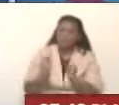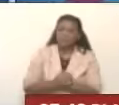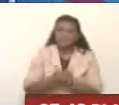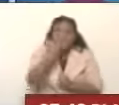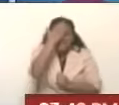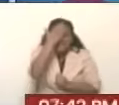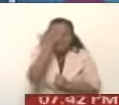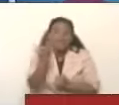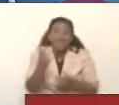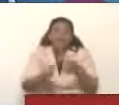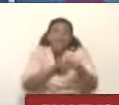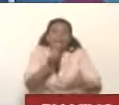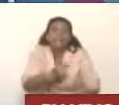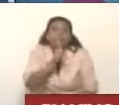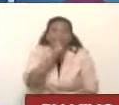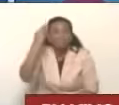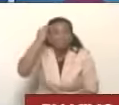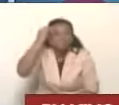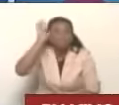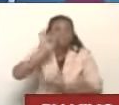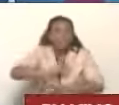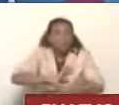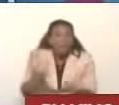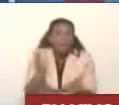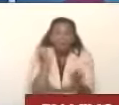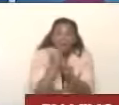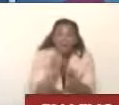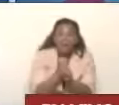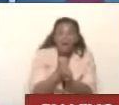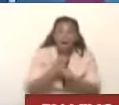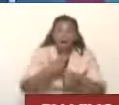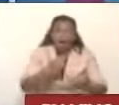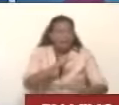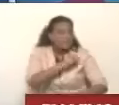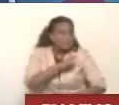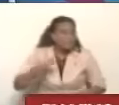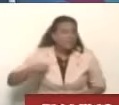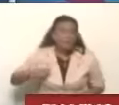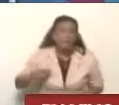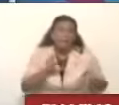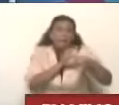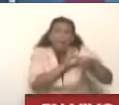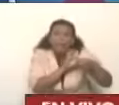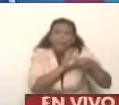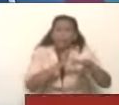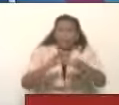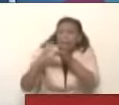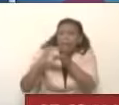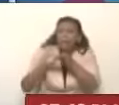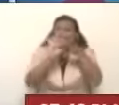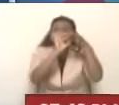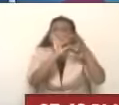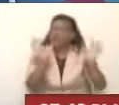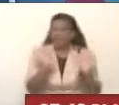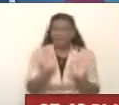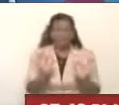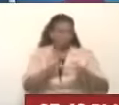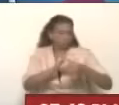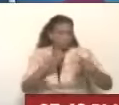Saber lo que hay que hacer. Trabajar con criterio independiente sin depender de nadie en el mundo.